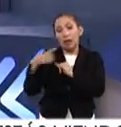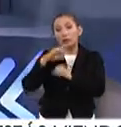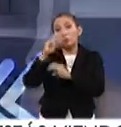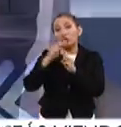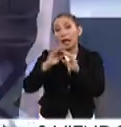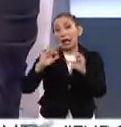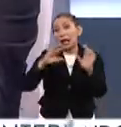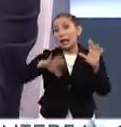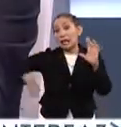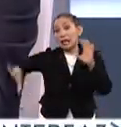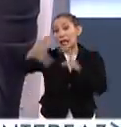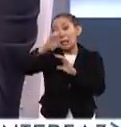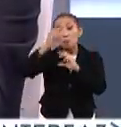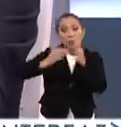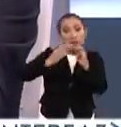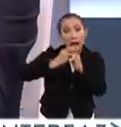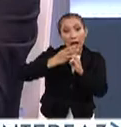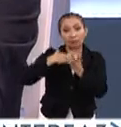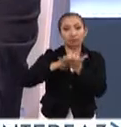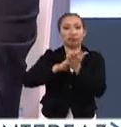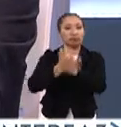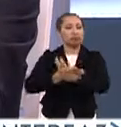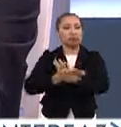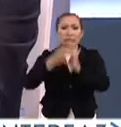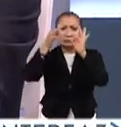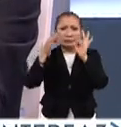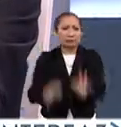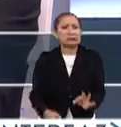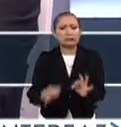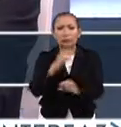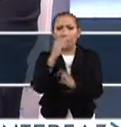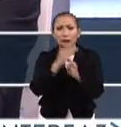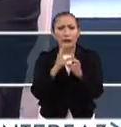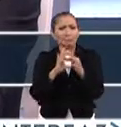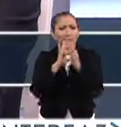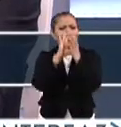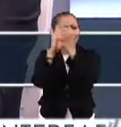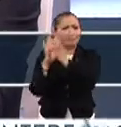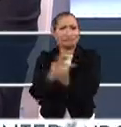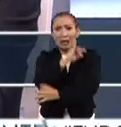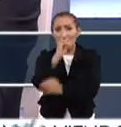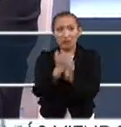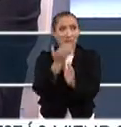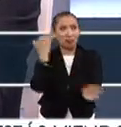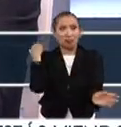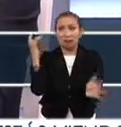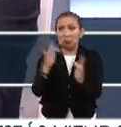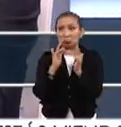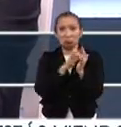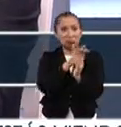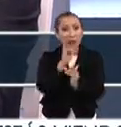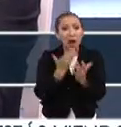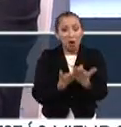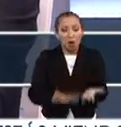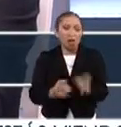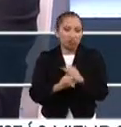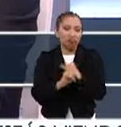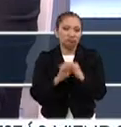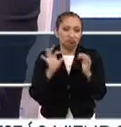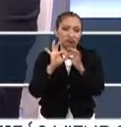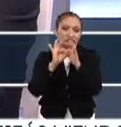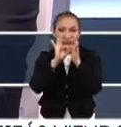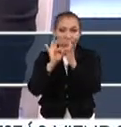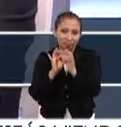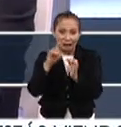global. Entonces, si es global, el mundo se volvió auténticamente global, como nunca antes en la historia. Entonces, en ese sentido,